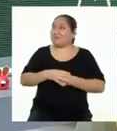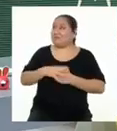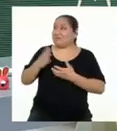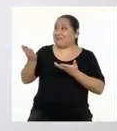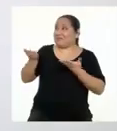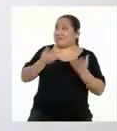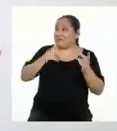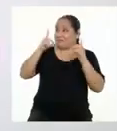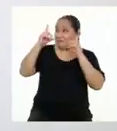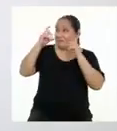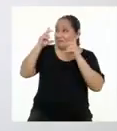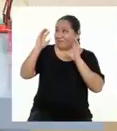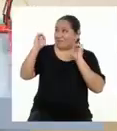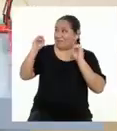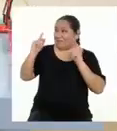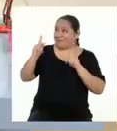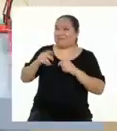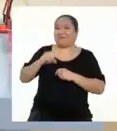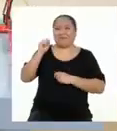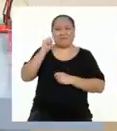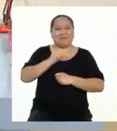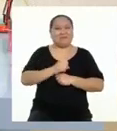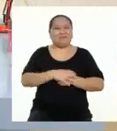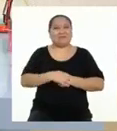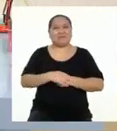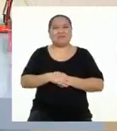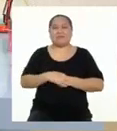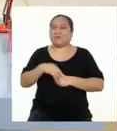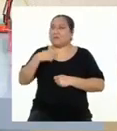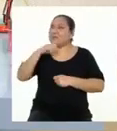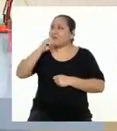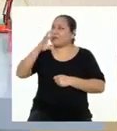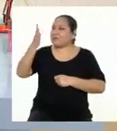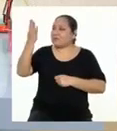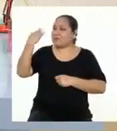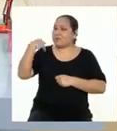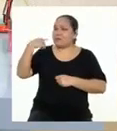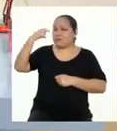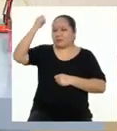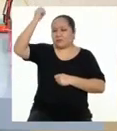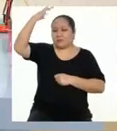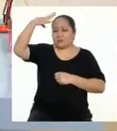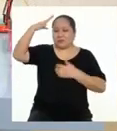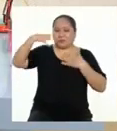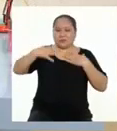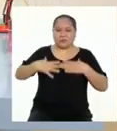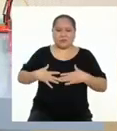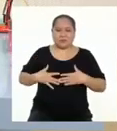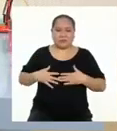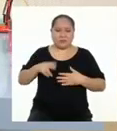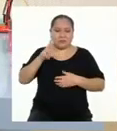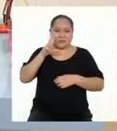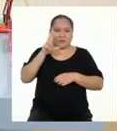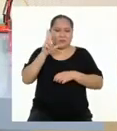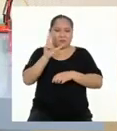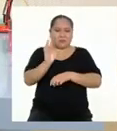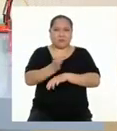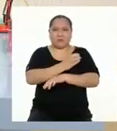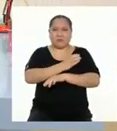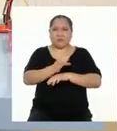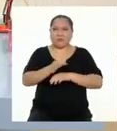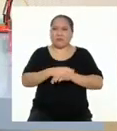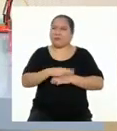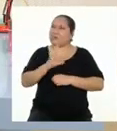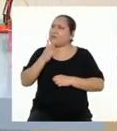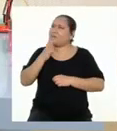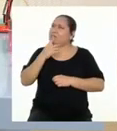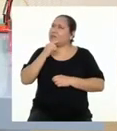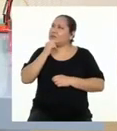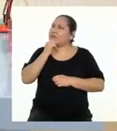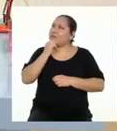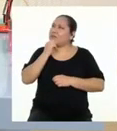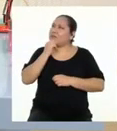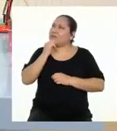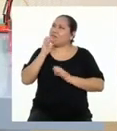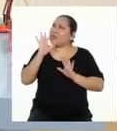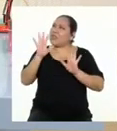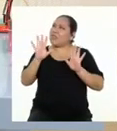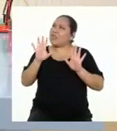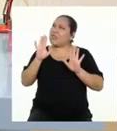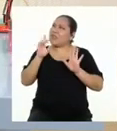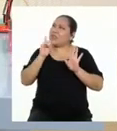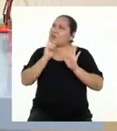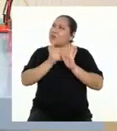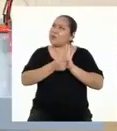manda fotos, sí? ¡Claro! Yo le dije más temprano que me baño en 3 canciones, pero eso es más o menos unos